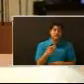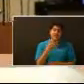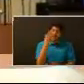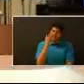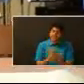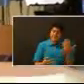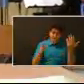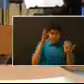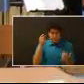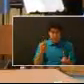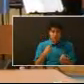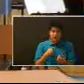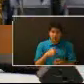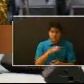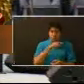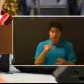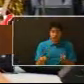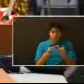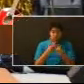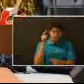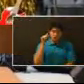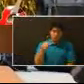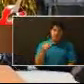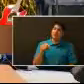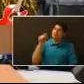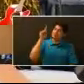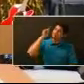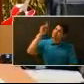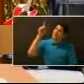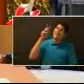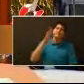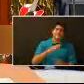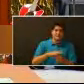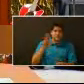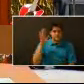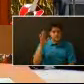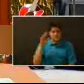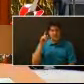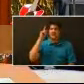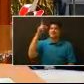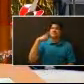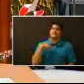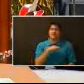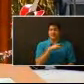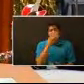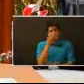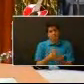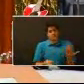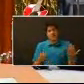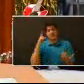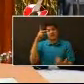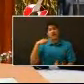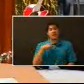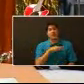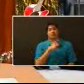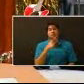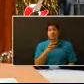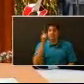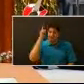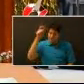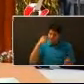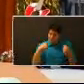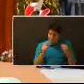contigo, Él va a estar con nosotros. Si Él nos envía, si Él nos dice, Él lo va a